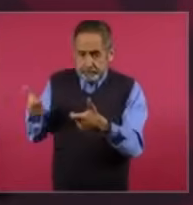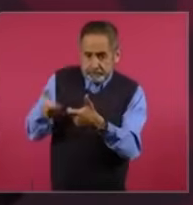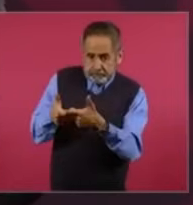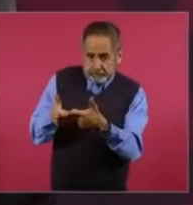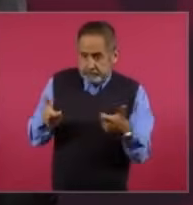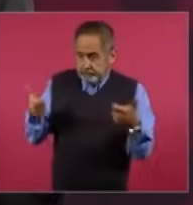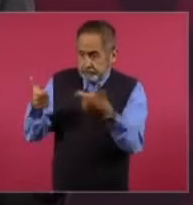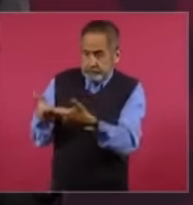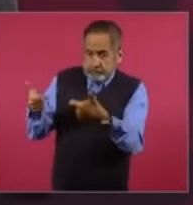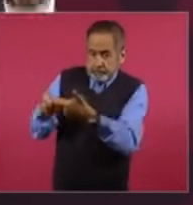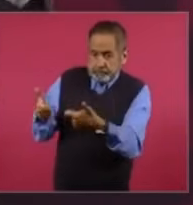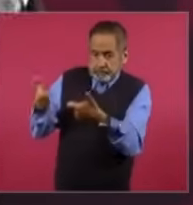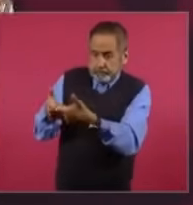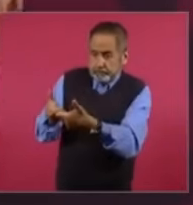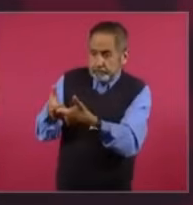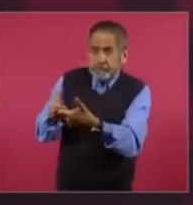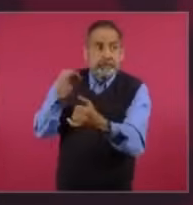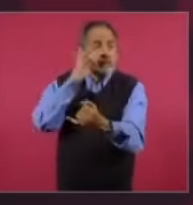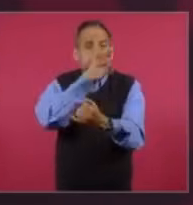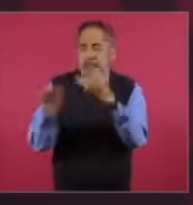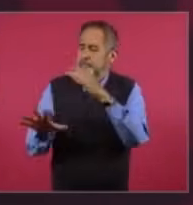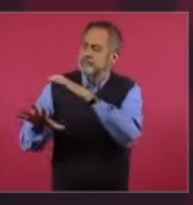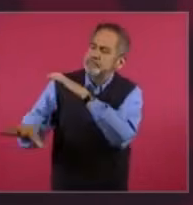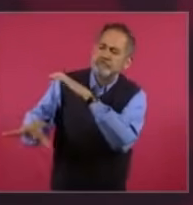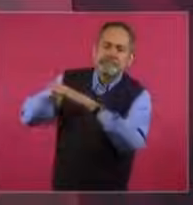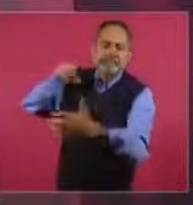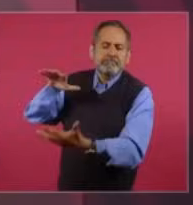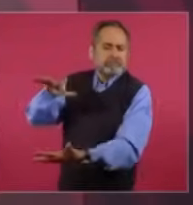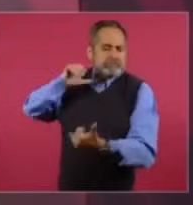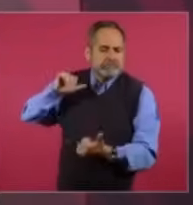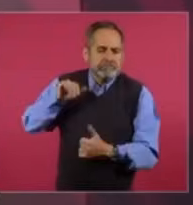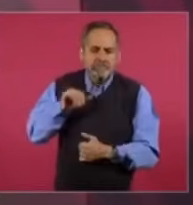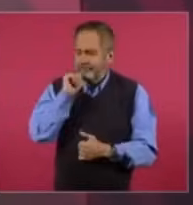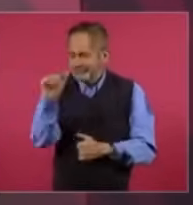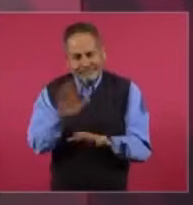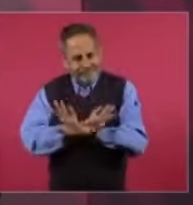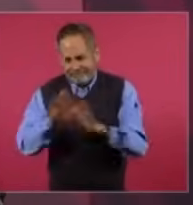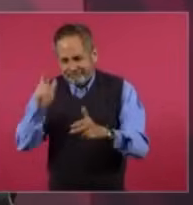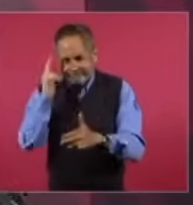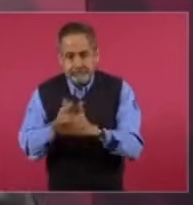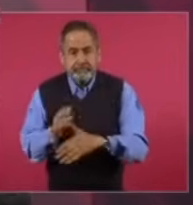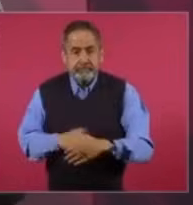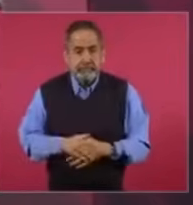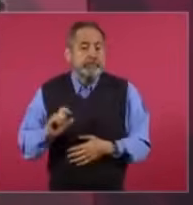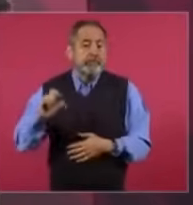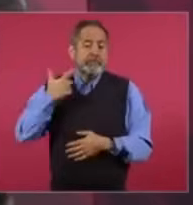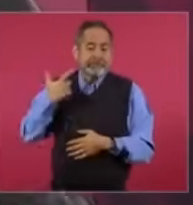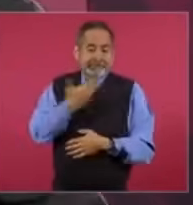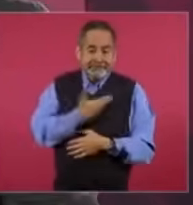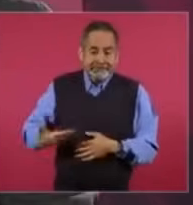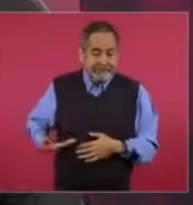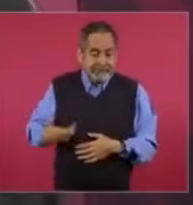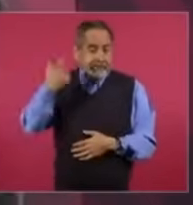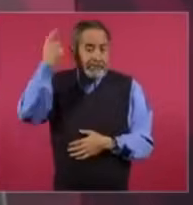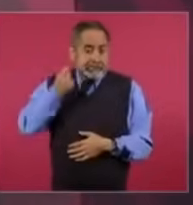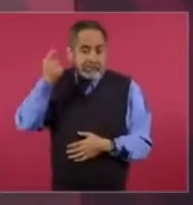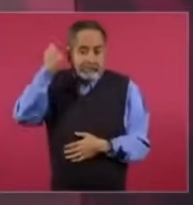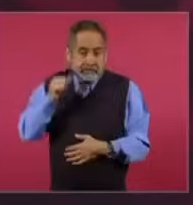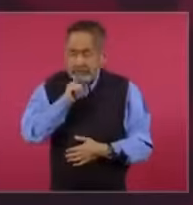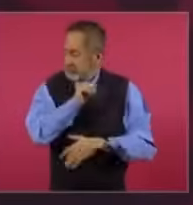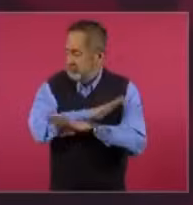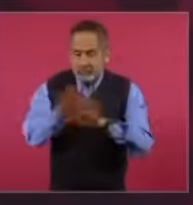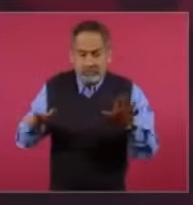Aquí ya se suspendieron las pensiones a los expresidentes. Yo voy a terminar y no